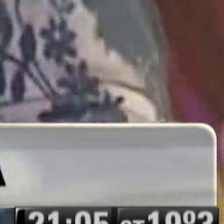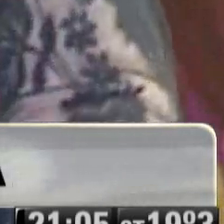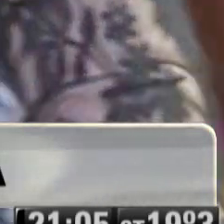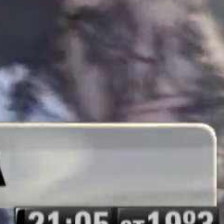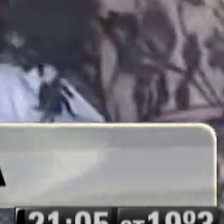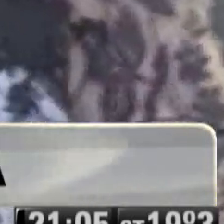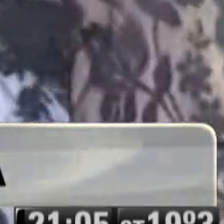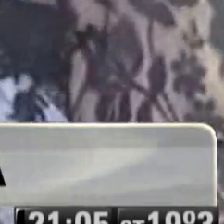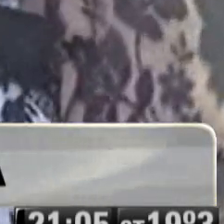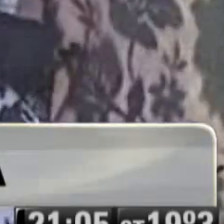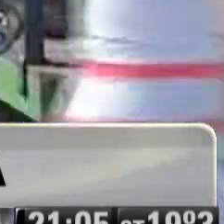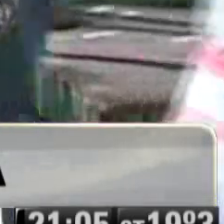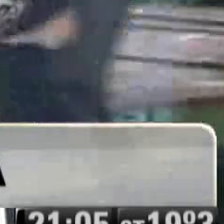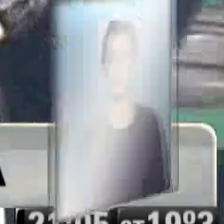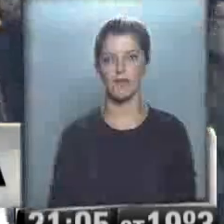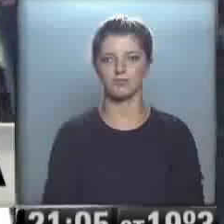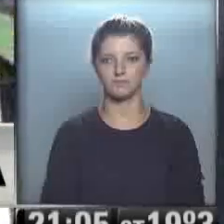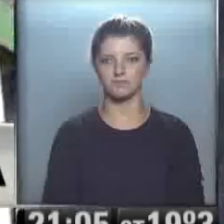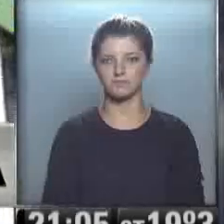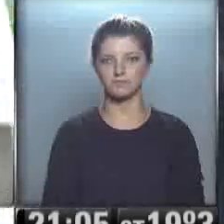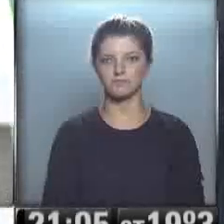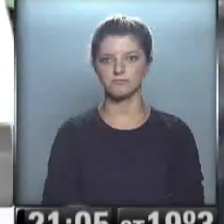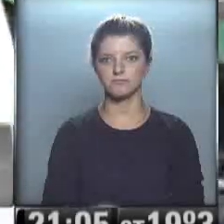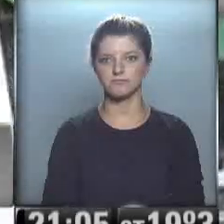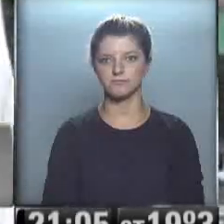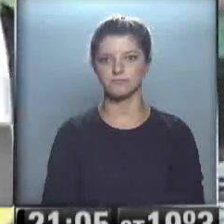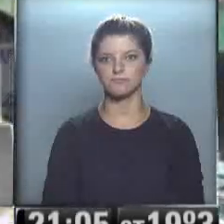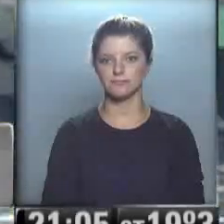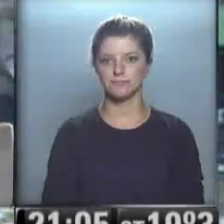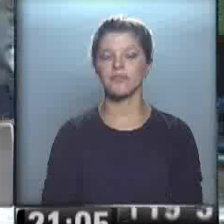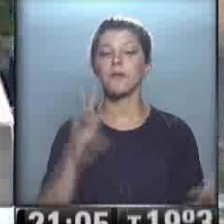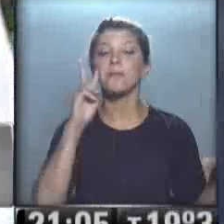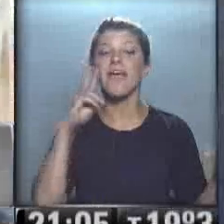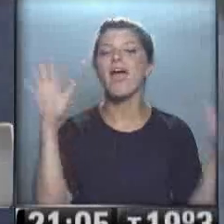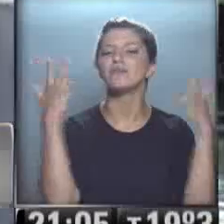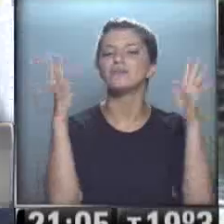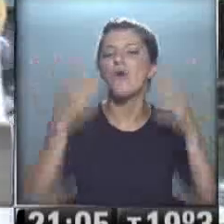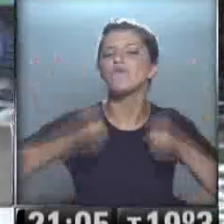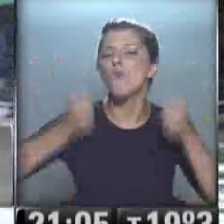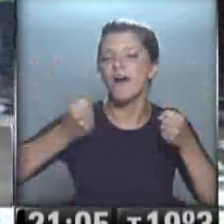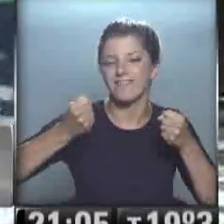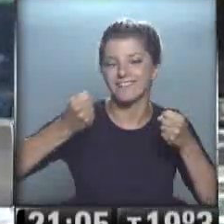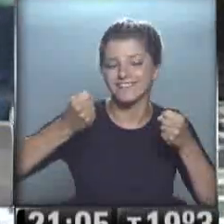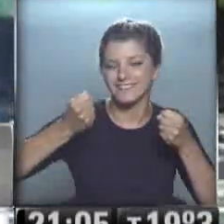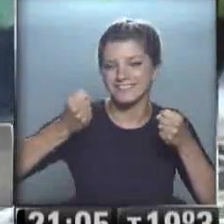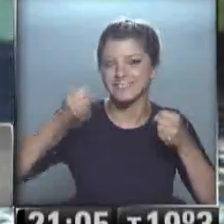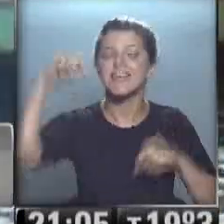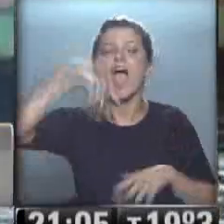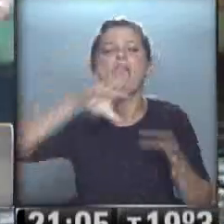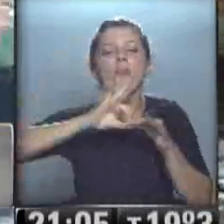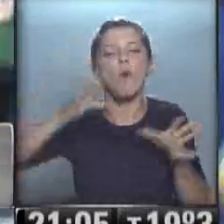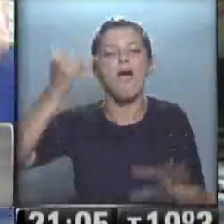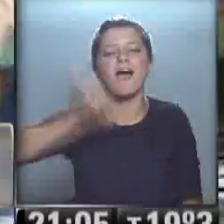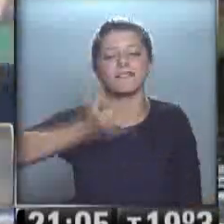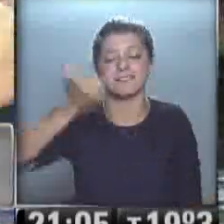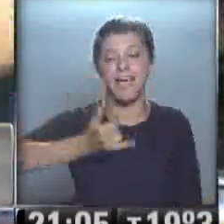de transformar en parte de la historia. ¡Arriba esa plaza! ¡Tenemos democracia